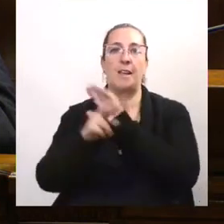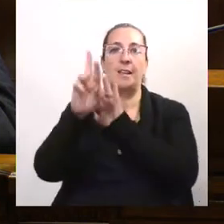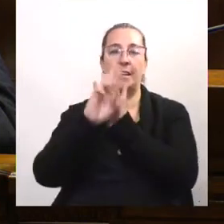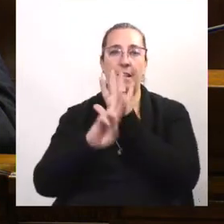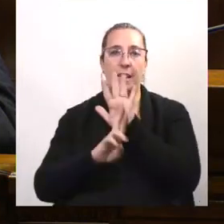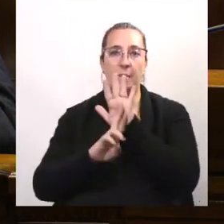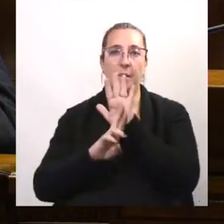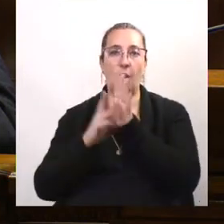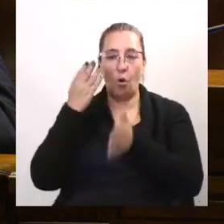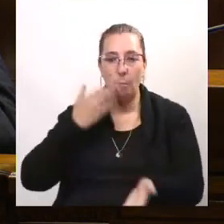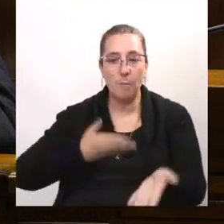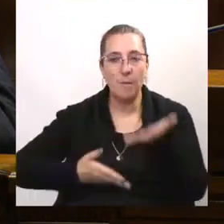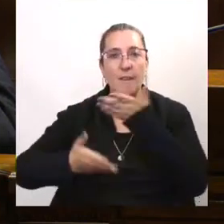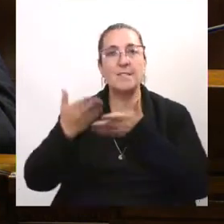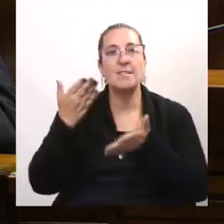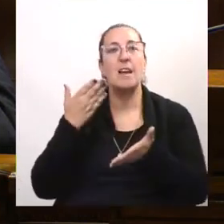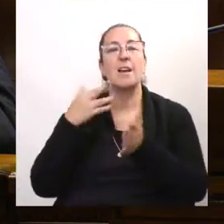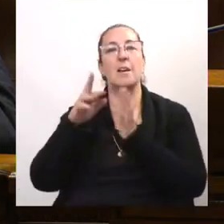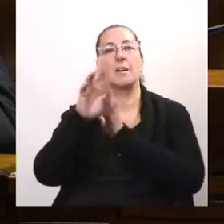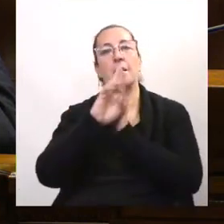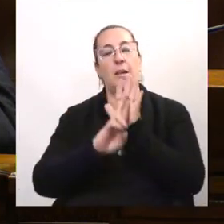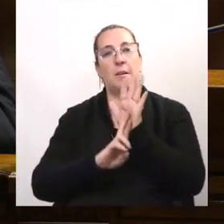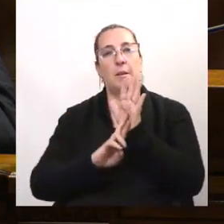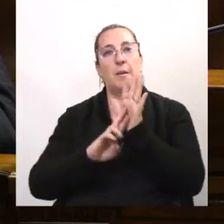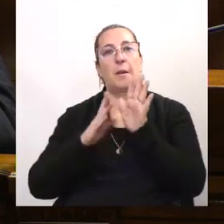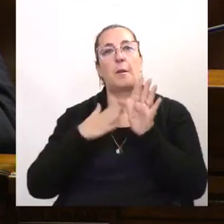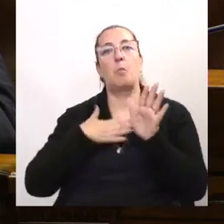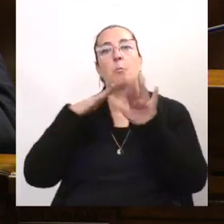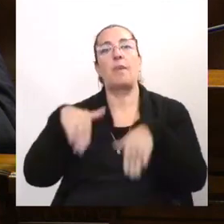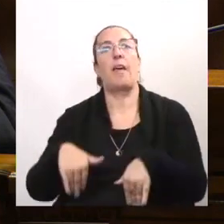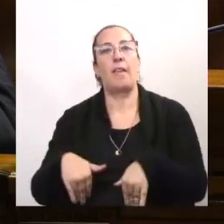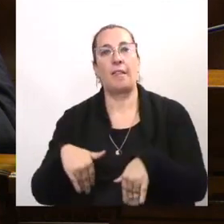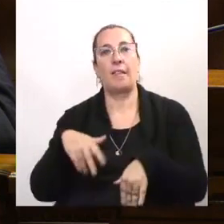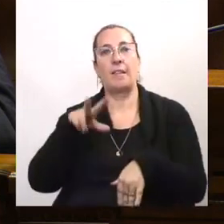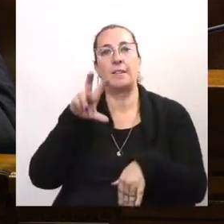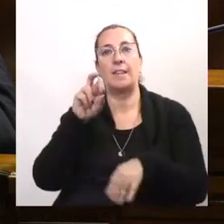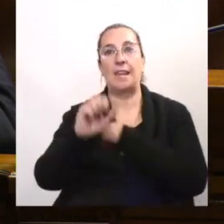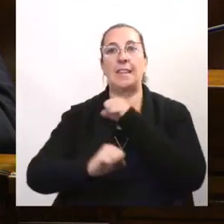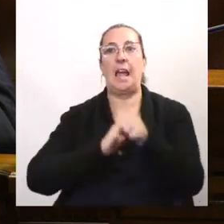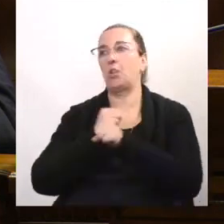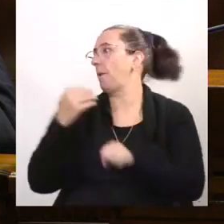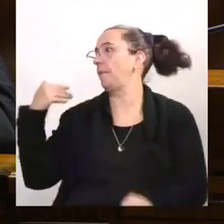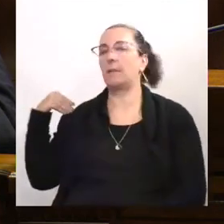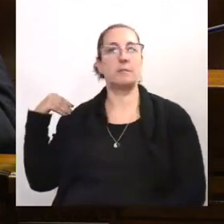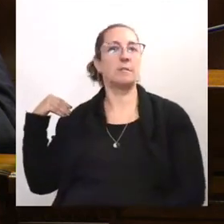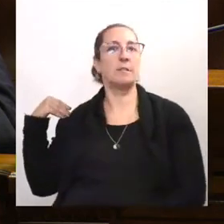de convivencia, un régimen jurídico y un régimen de propiedad 30 años para atrás.